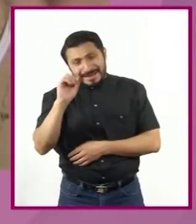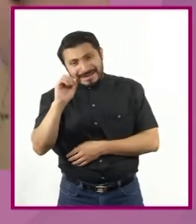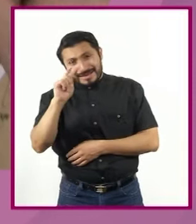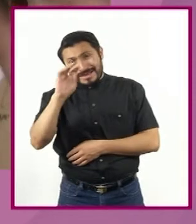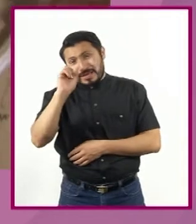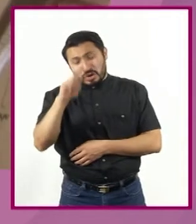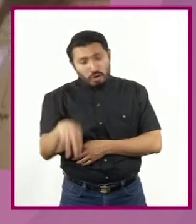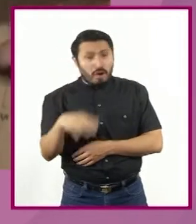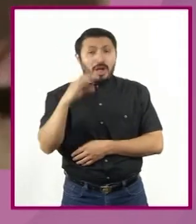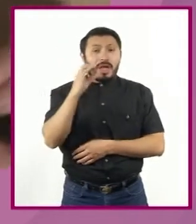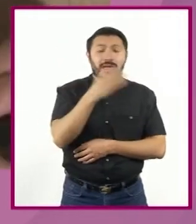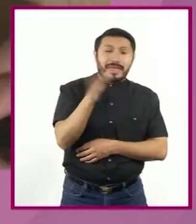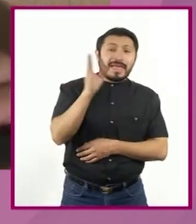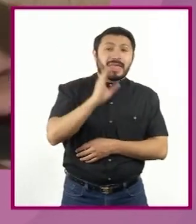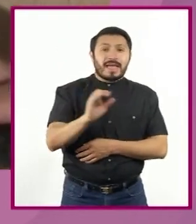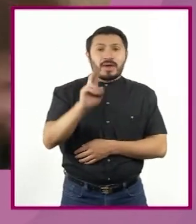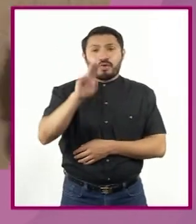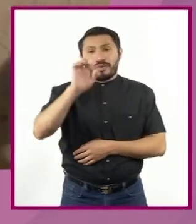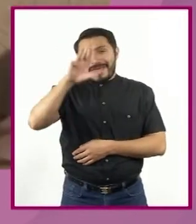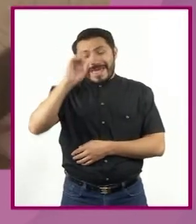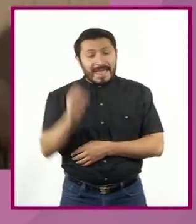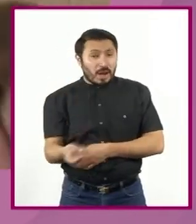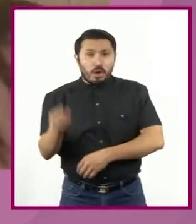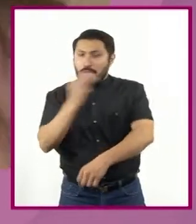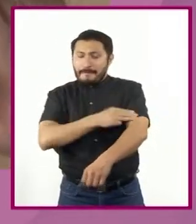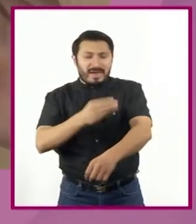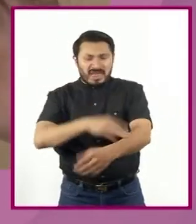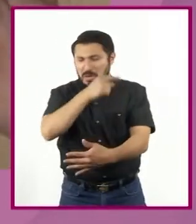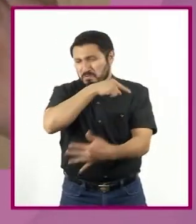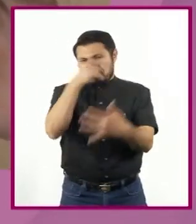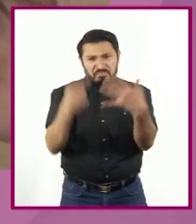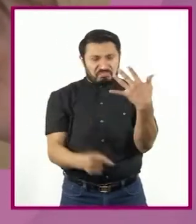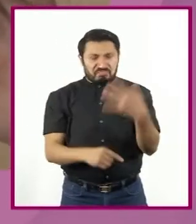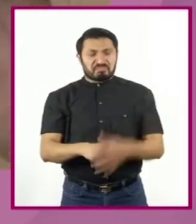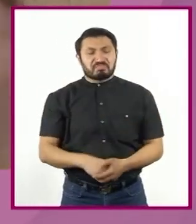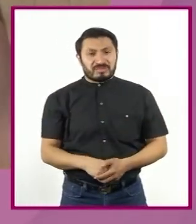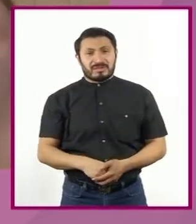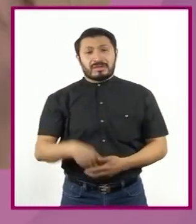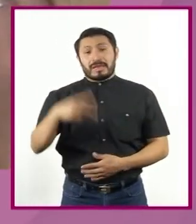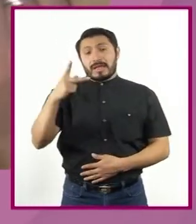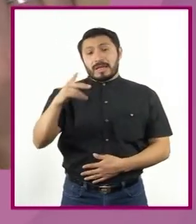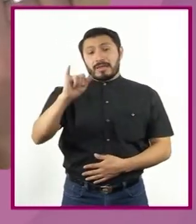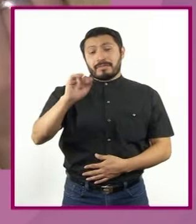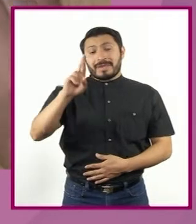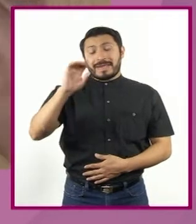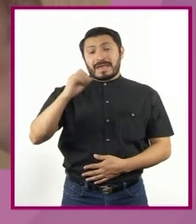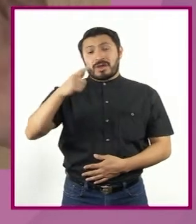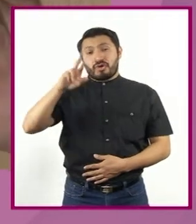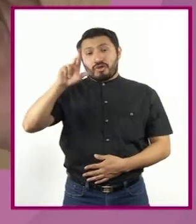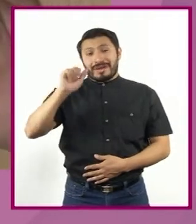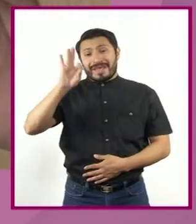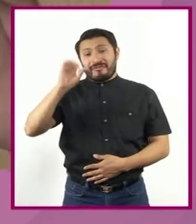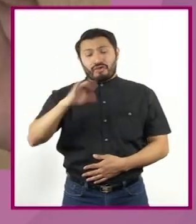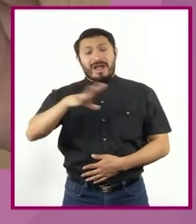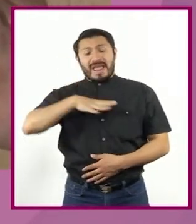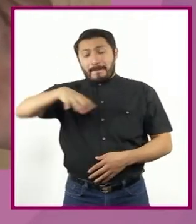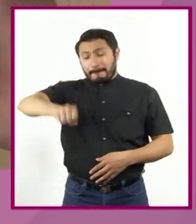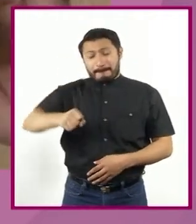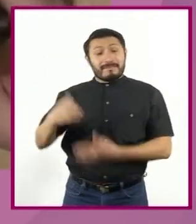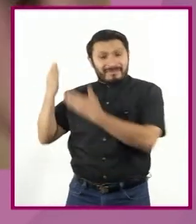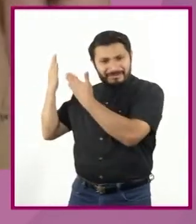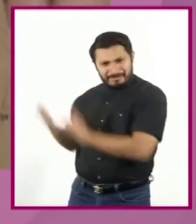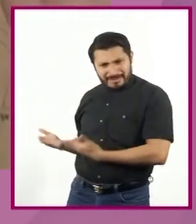y madera, entre muchos otros. El pirógrafo consta de un mango